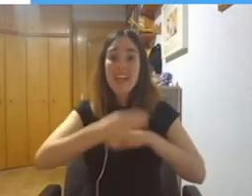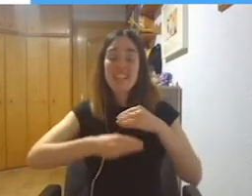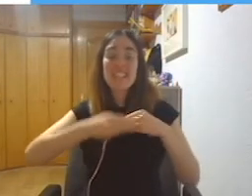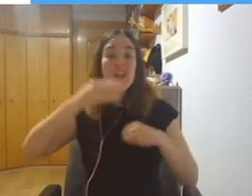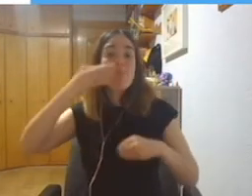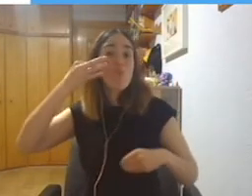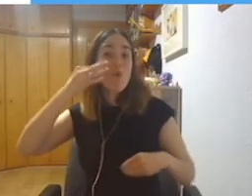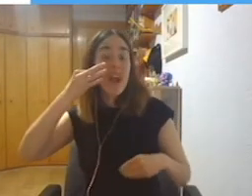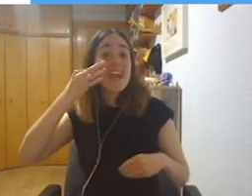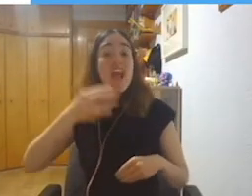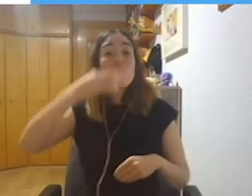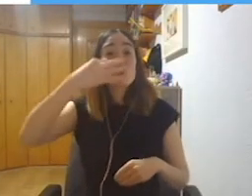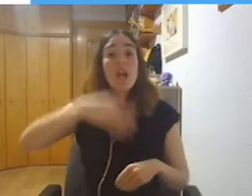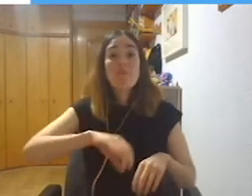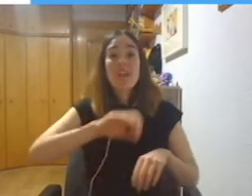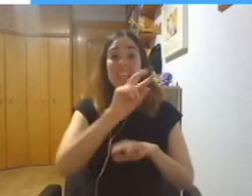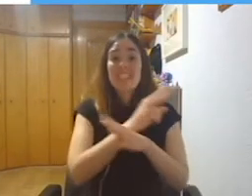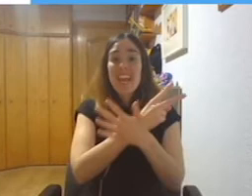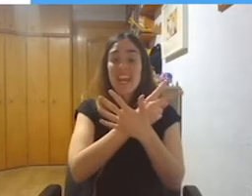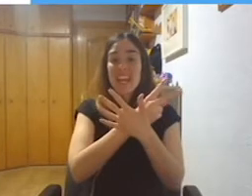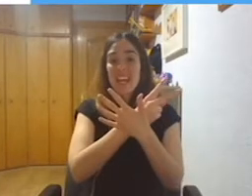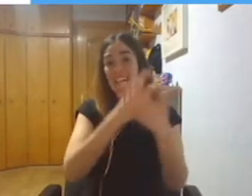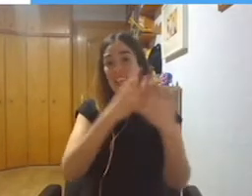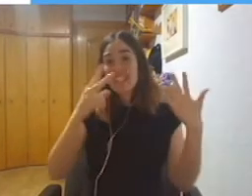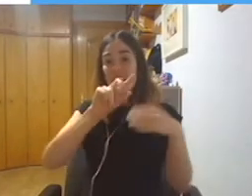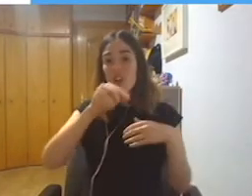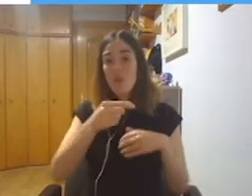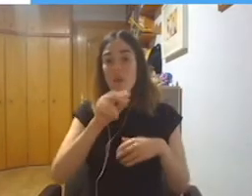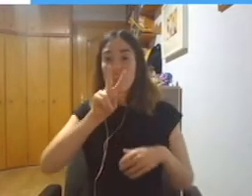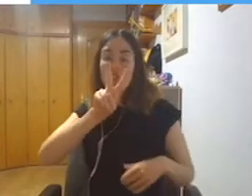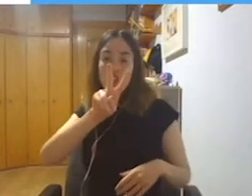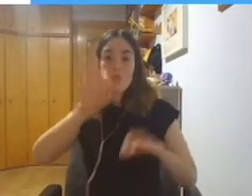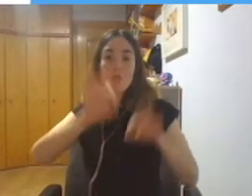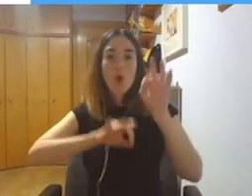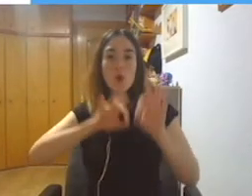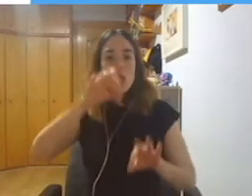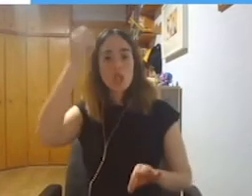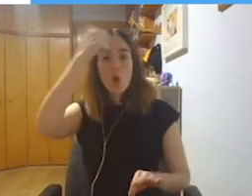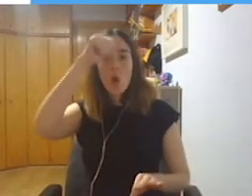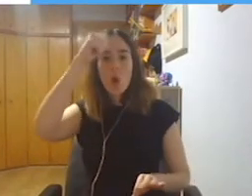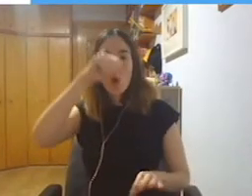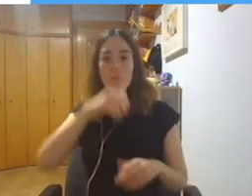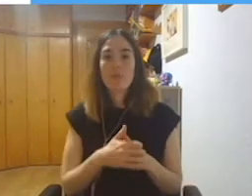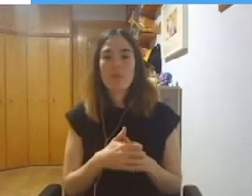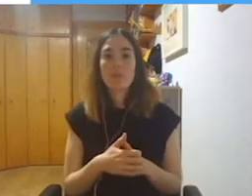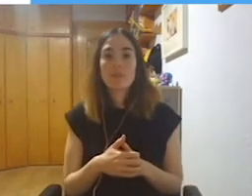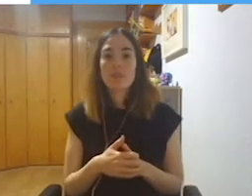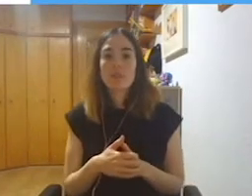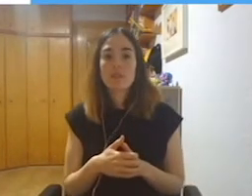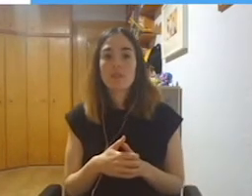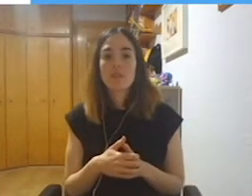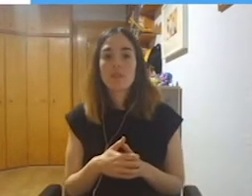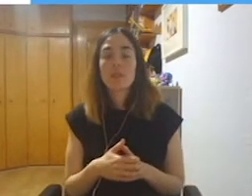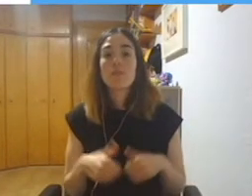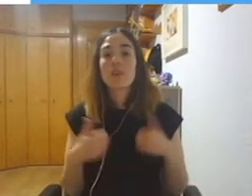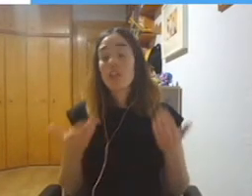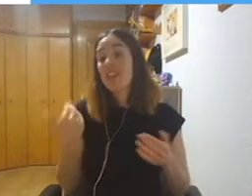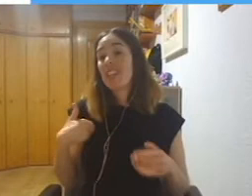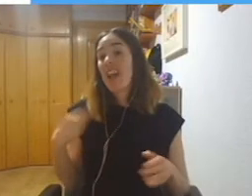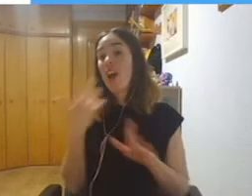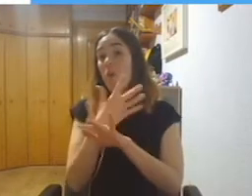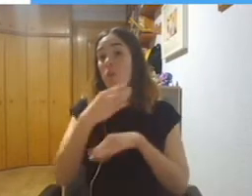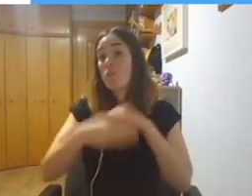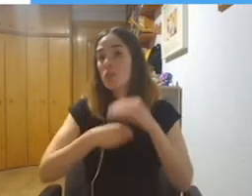el 17,6% por hombres. Y una vez bueno, ya hemos hecho un poco el